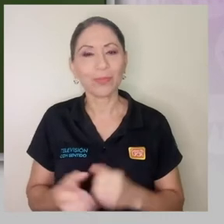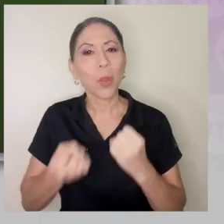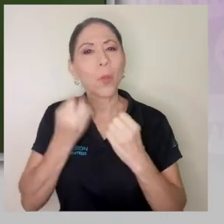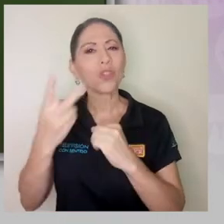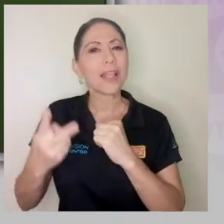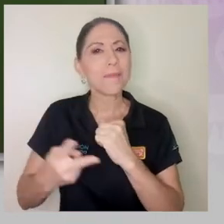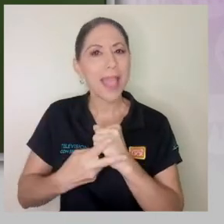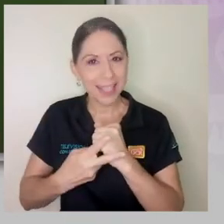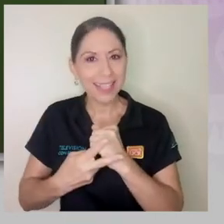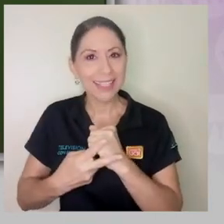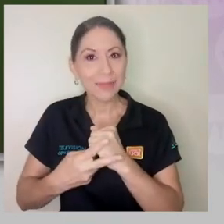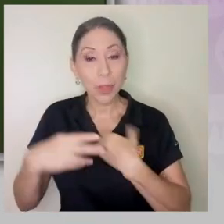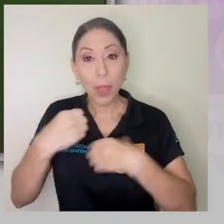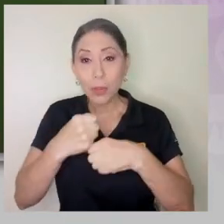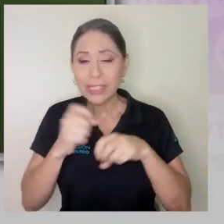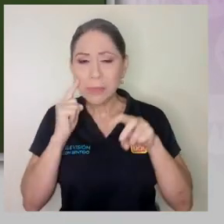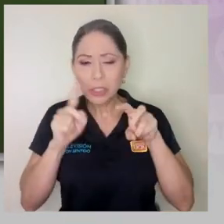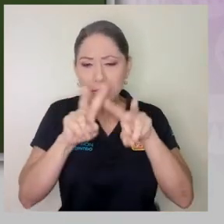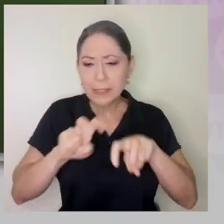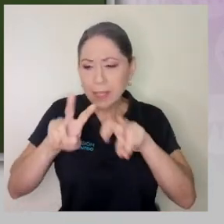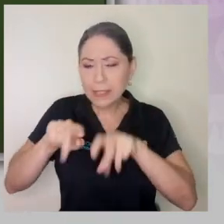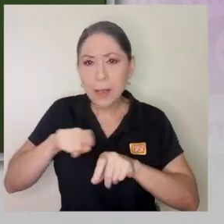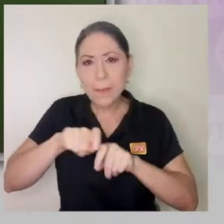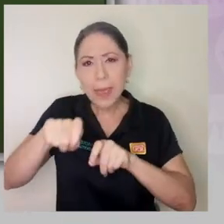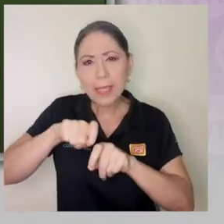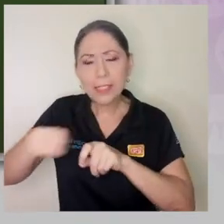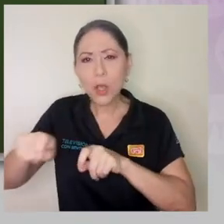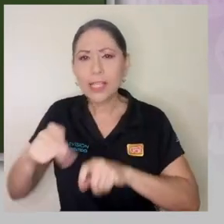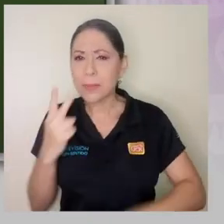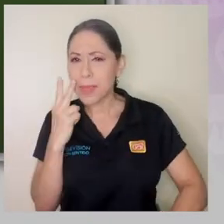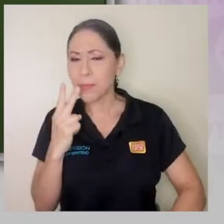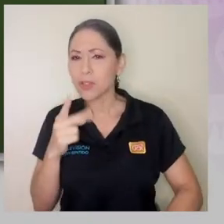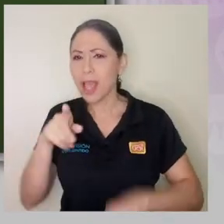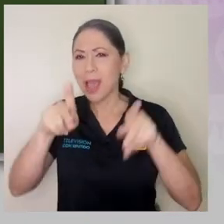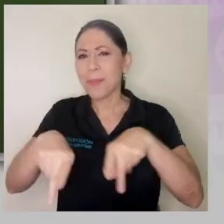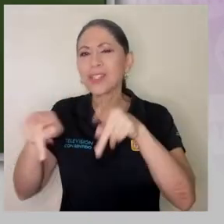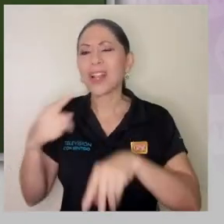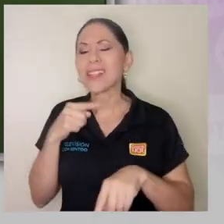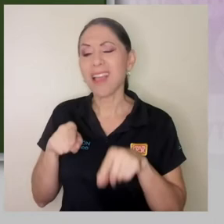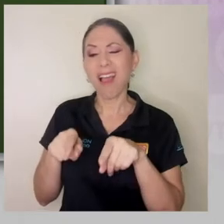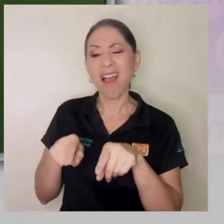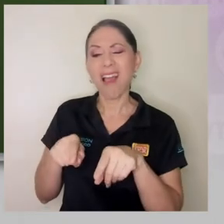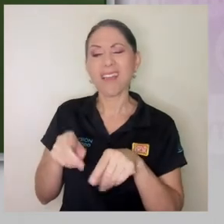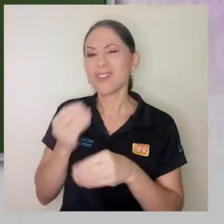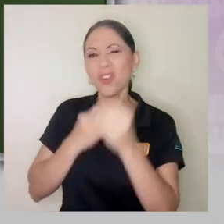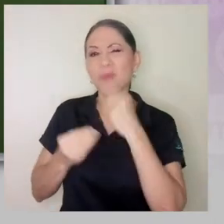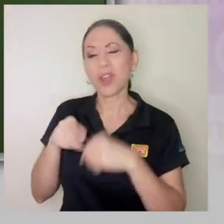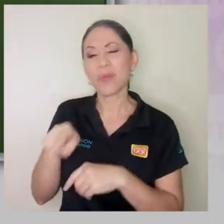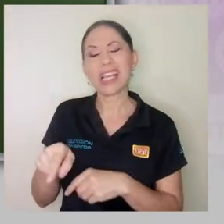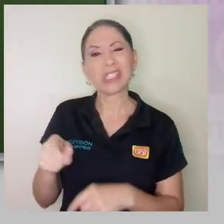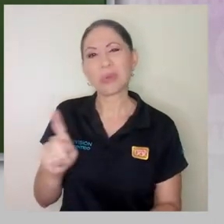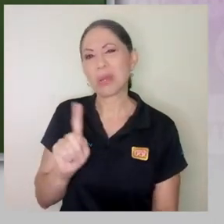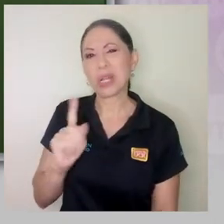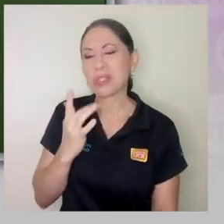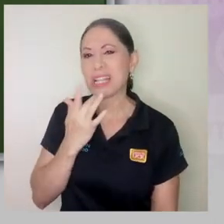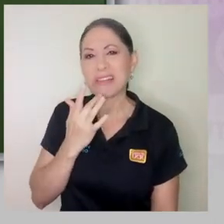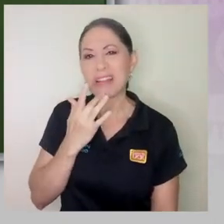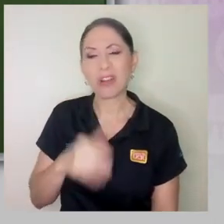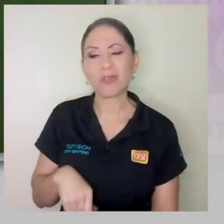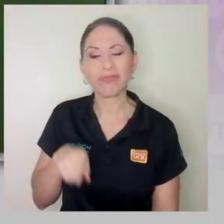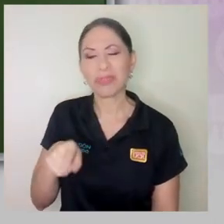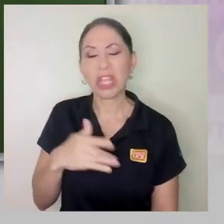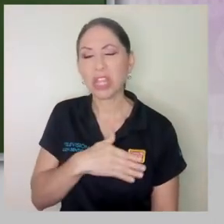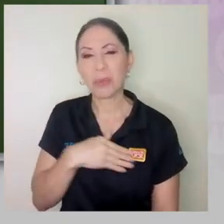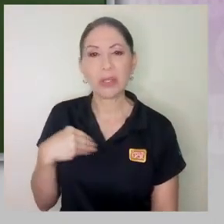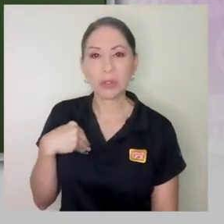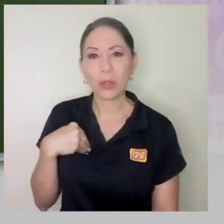en las mediciones que las personas decían, no, es que no me lo comí porque no está rico o porque no me gustó. Entonces, desde